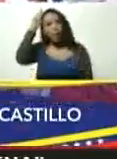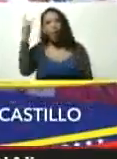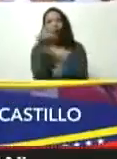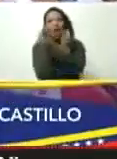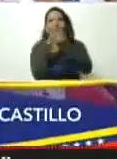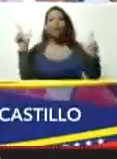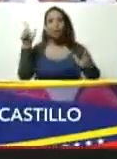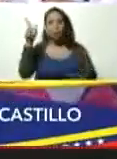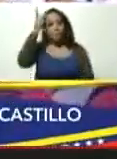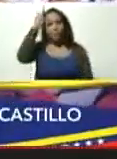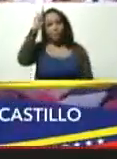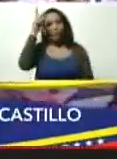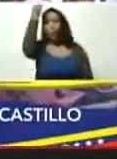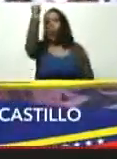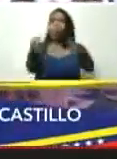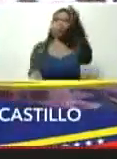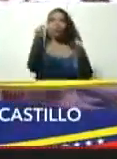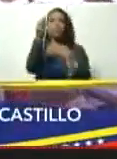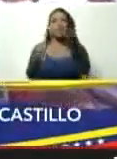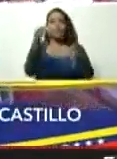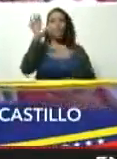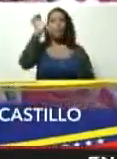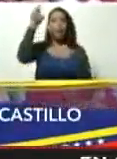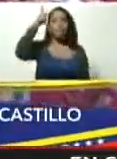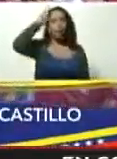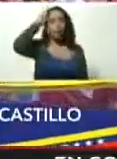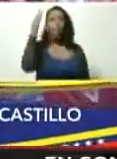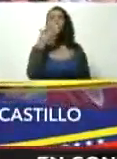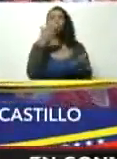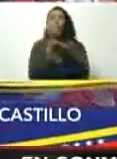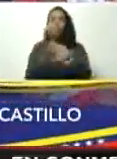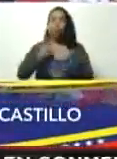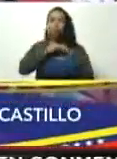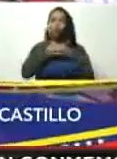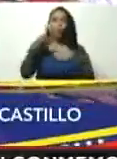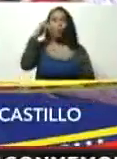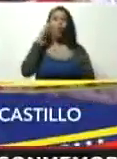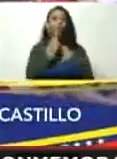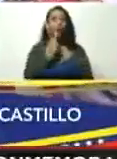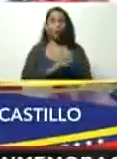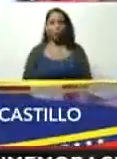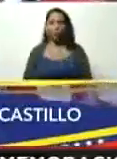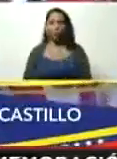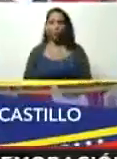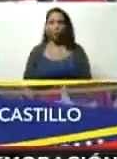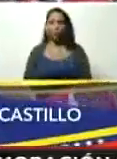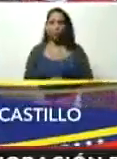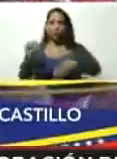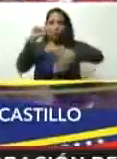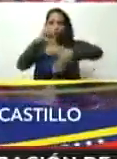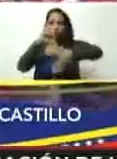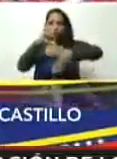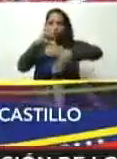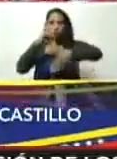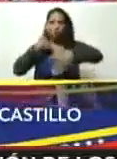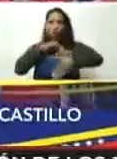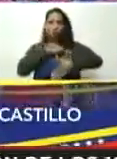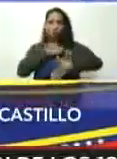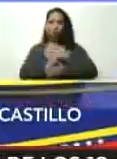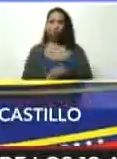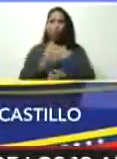el Perú, justicia para el Perú. Pedimos los bolivarianos desde Sudamérica.